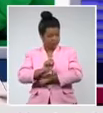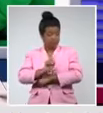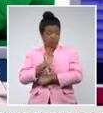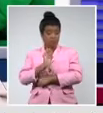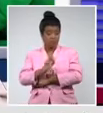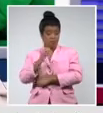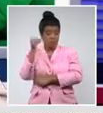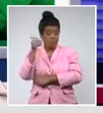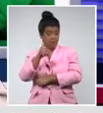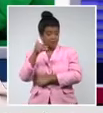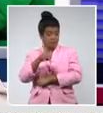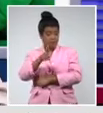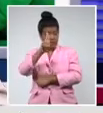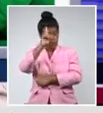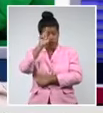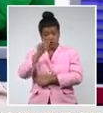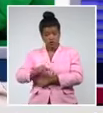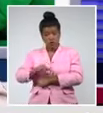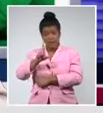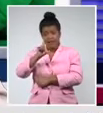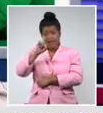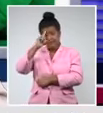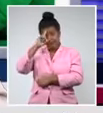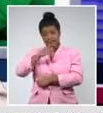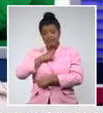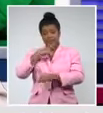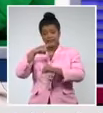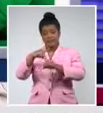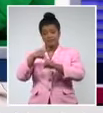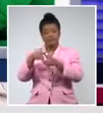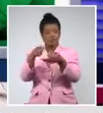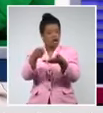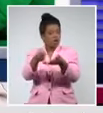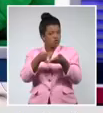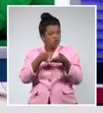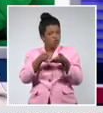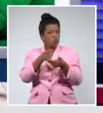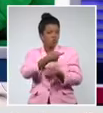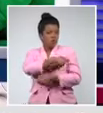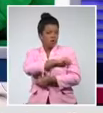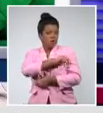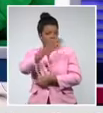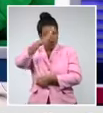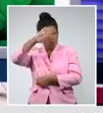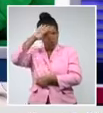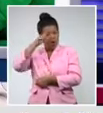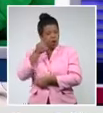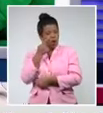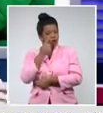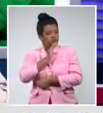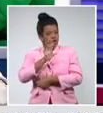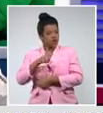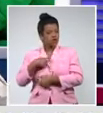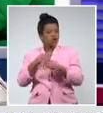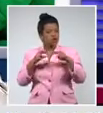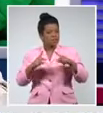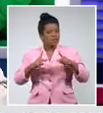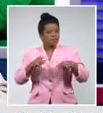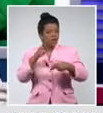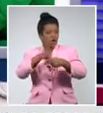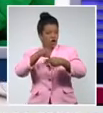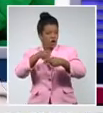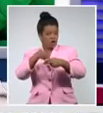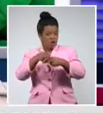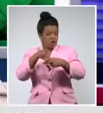de la doctora Lisette, la especialista que ya el pueblo de Cuba conoce, porque la hemos mencionado muchas veces y ha salido también